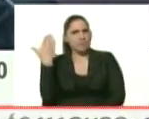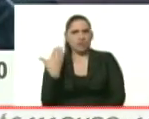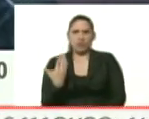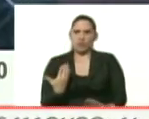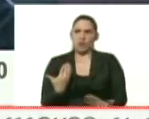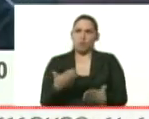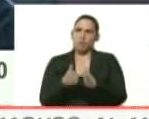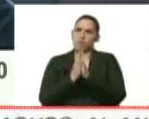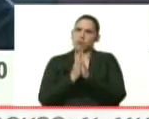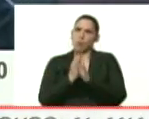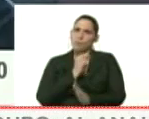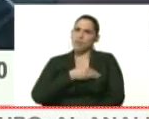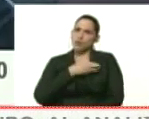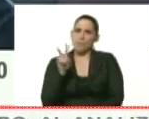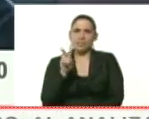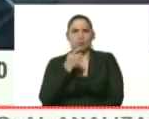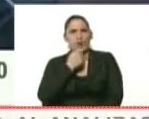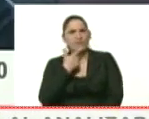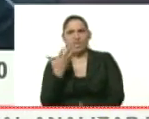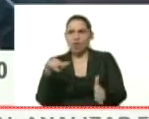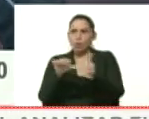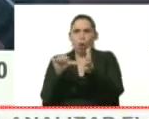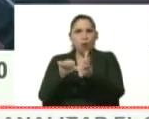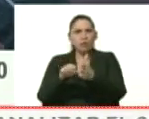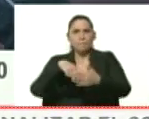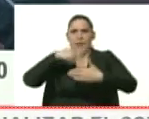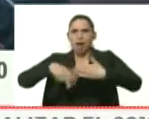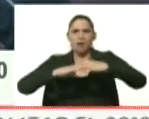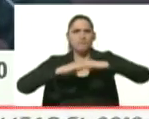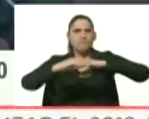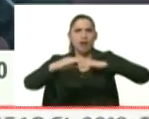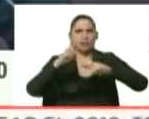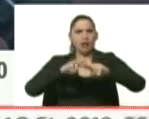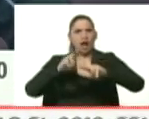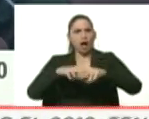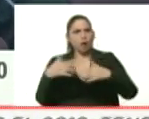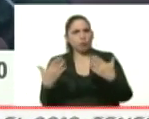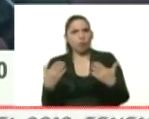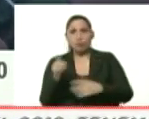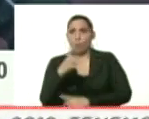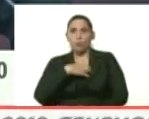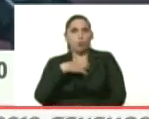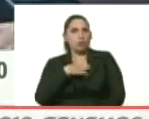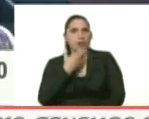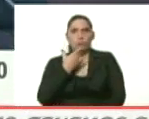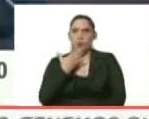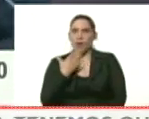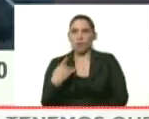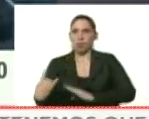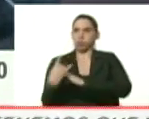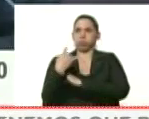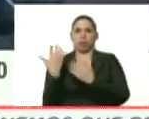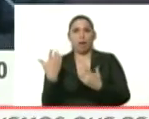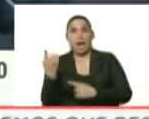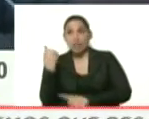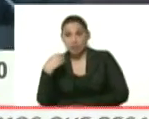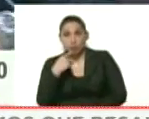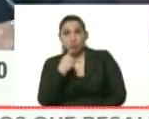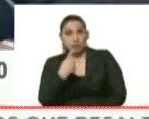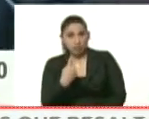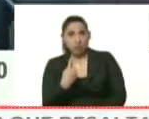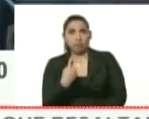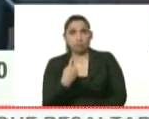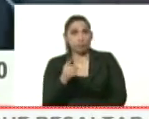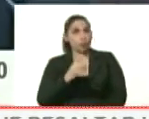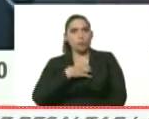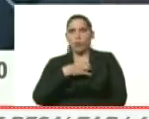la misión Venezuela Bella? ¿Dónde está el plan de asfaltado? No podemos autoengañarnos. Decía yo ayer,